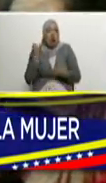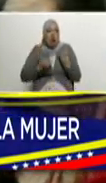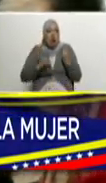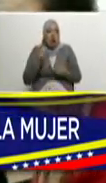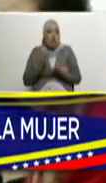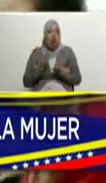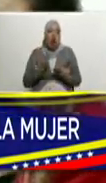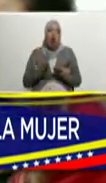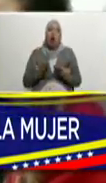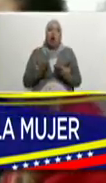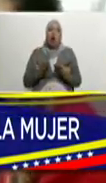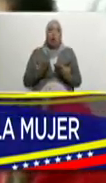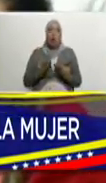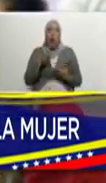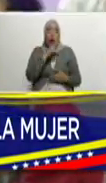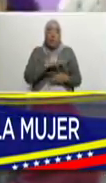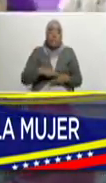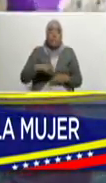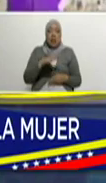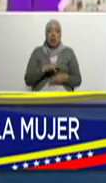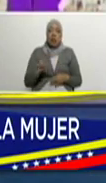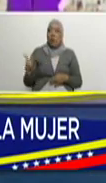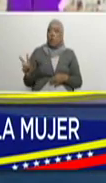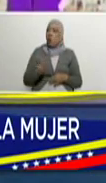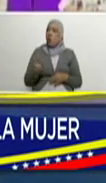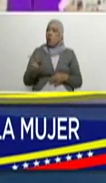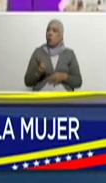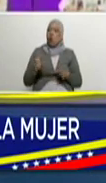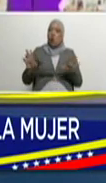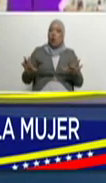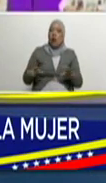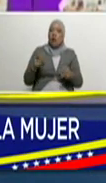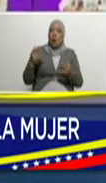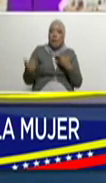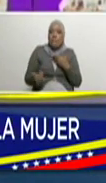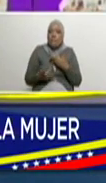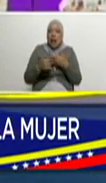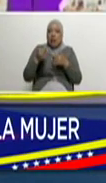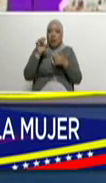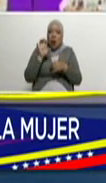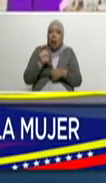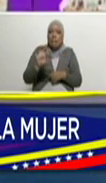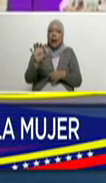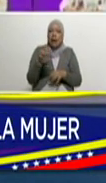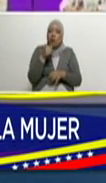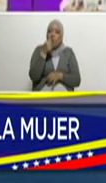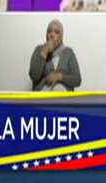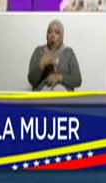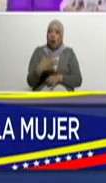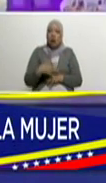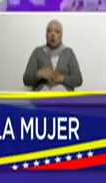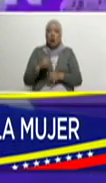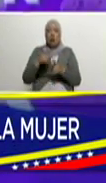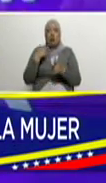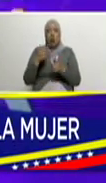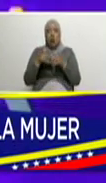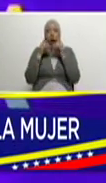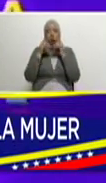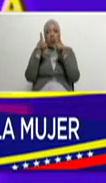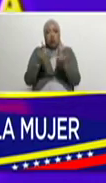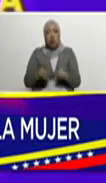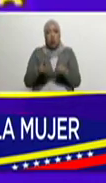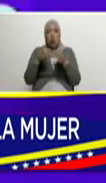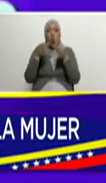estoy empeñado que esta gran misión tenga un inmenso impacto en la patria. Entonces decidí,